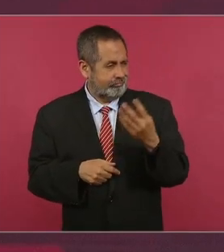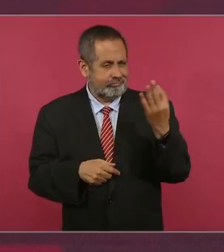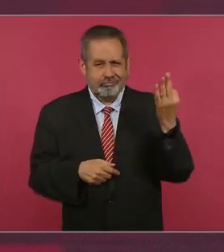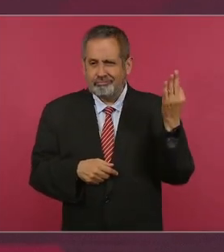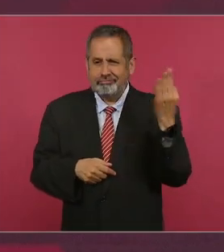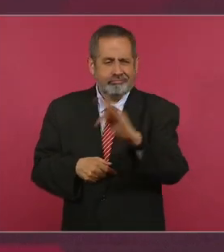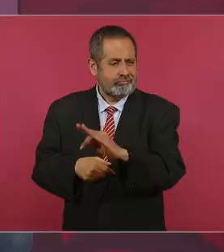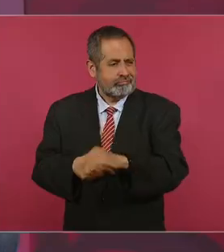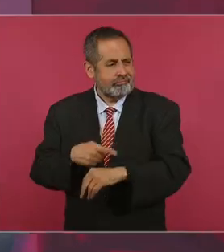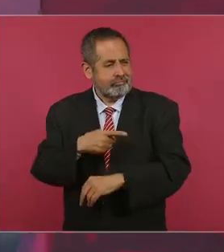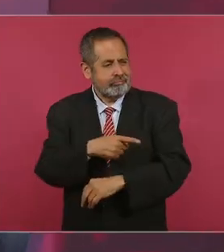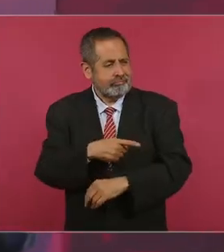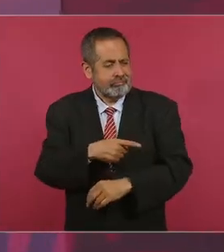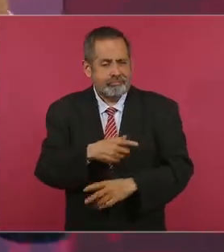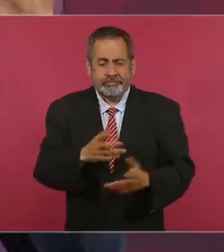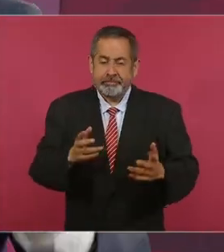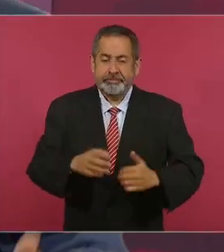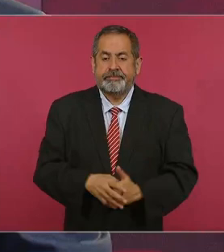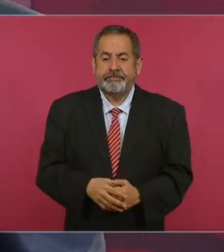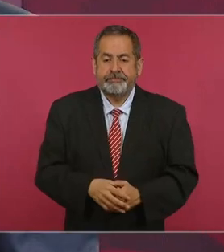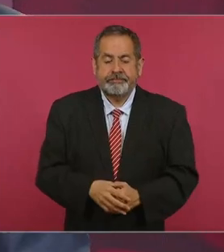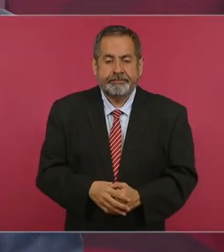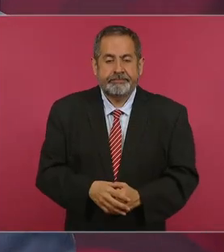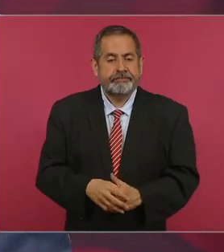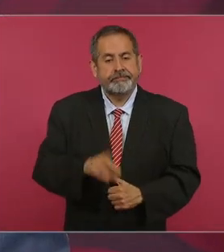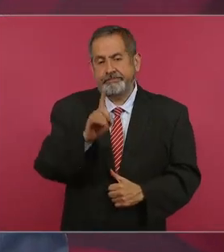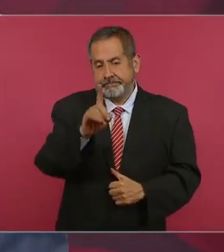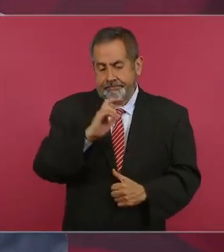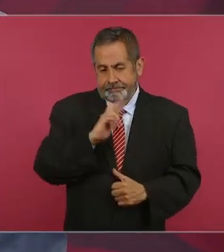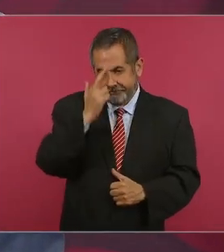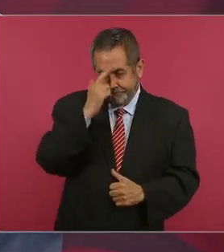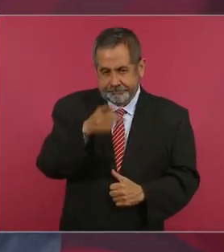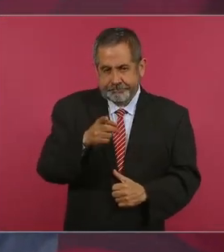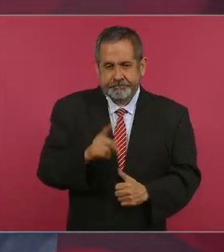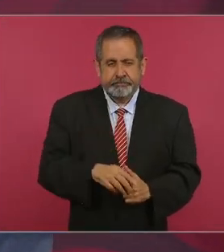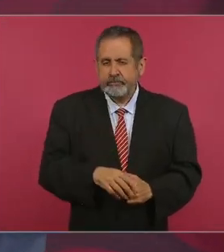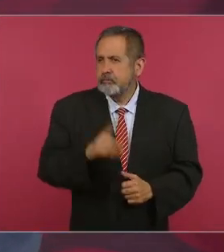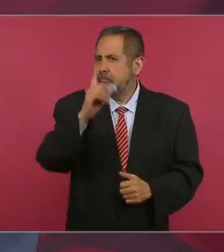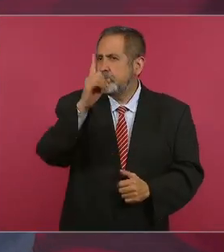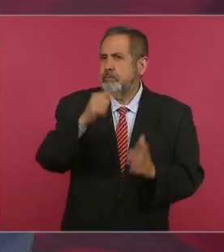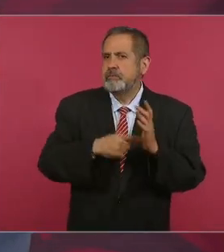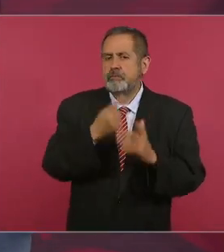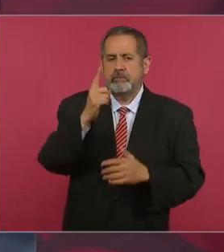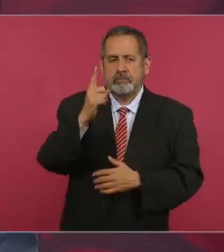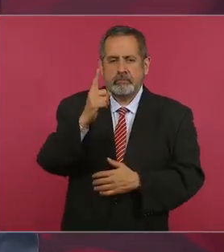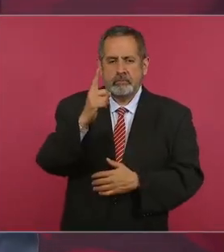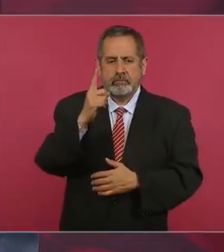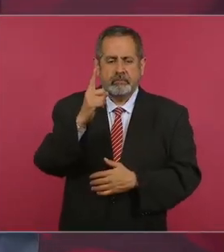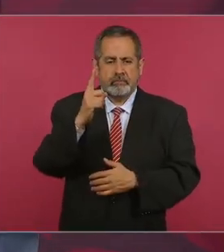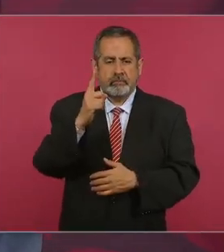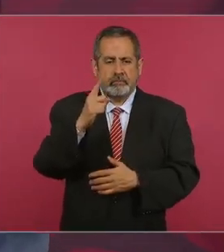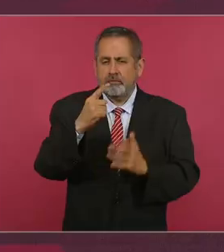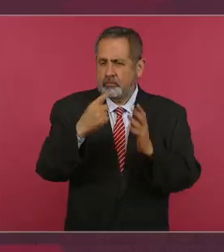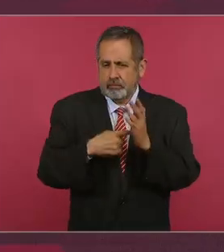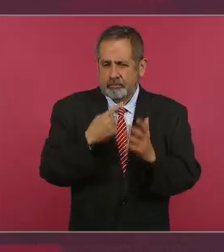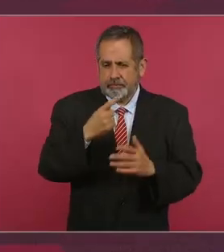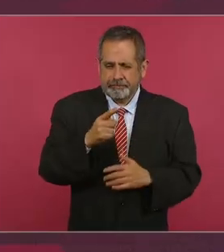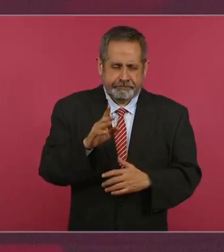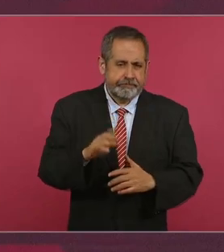Bueno, me acuerdo que solo en una ocasión, porque me interesaba